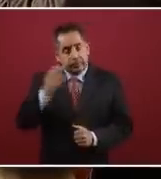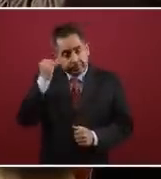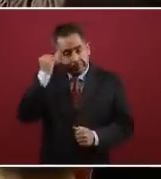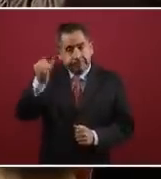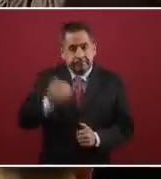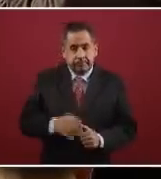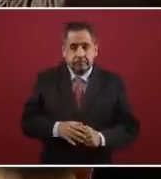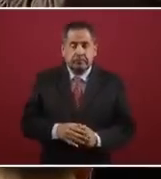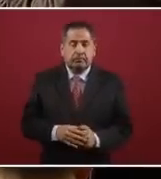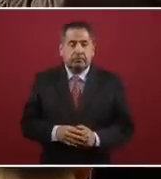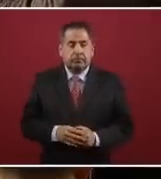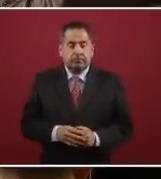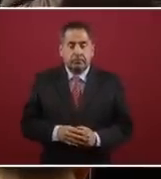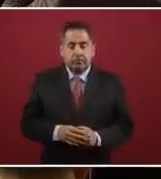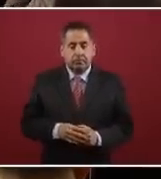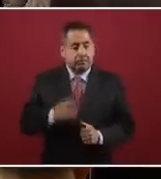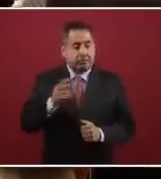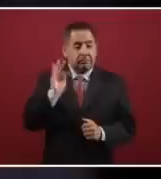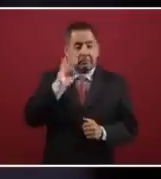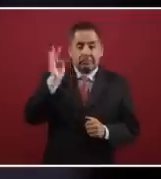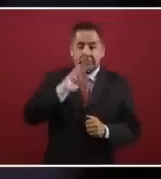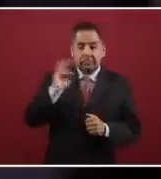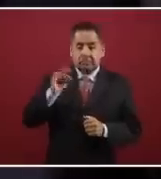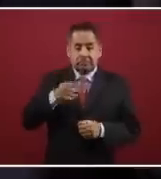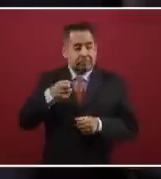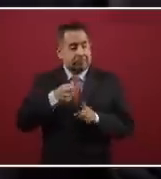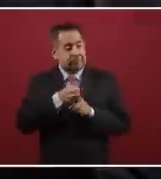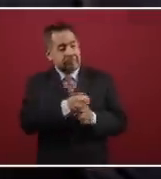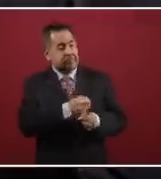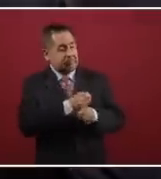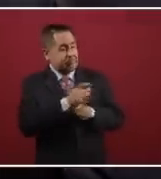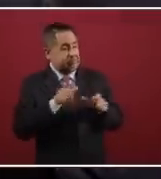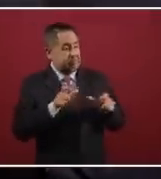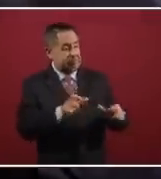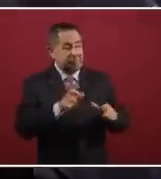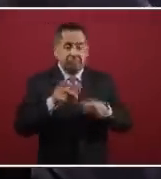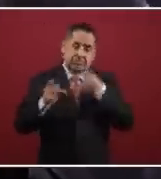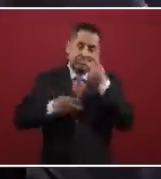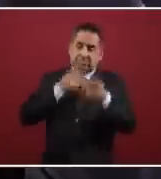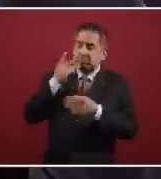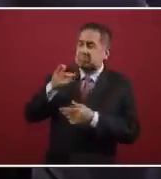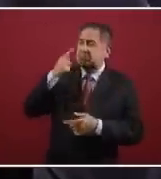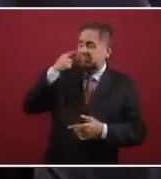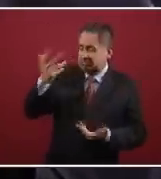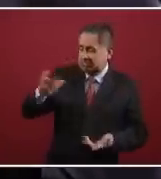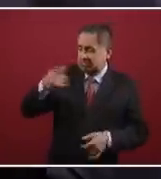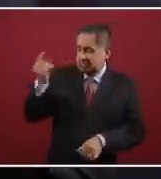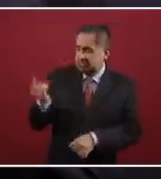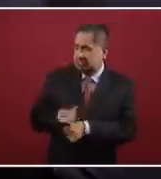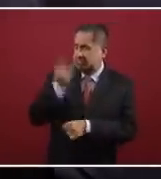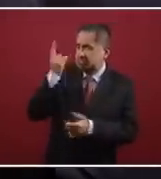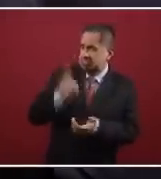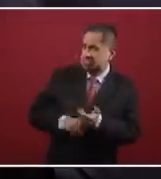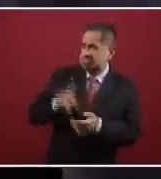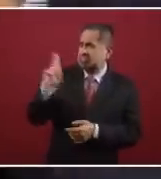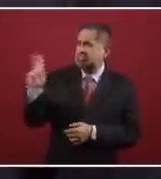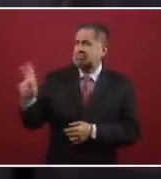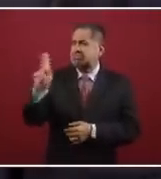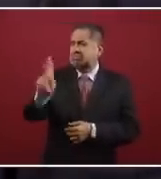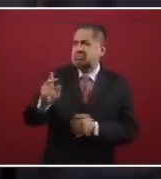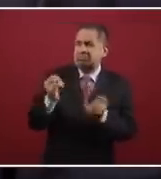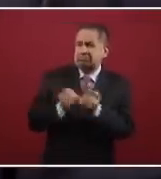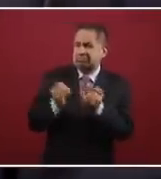Imagínense la lluvia de desplegados. No que no son